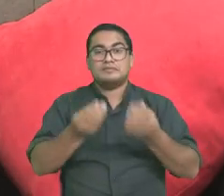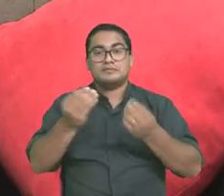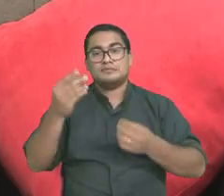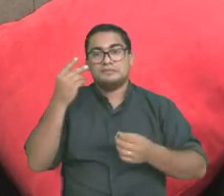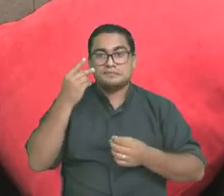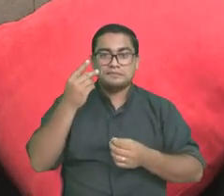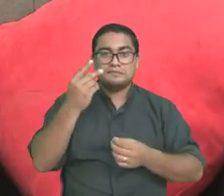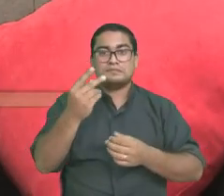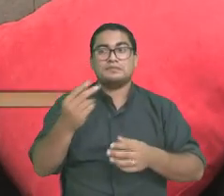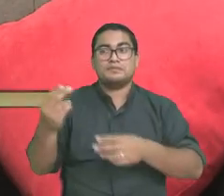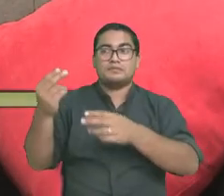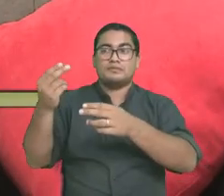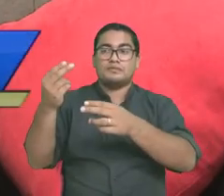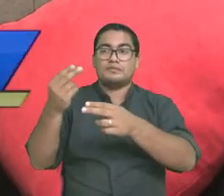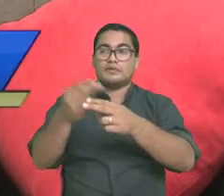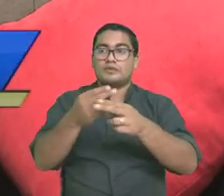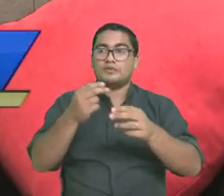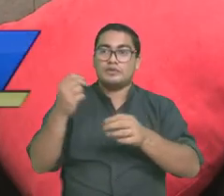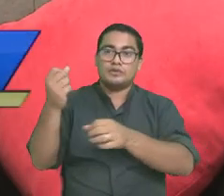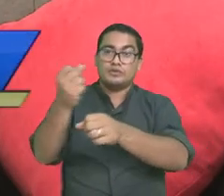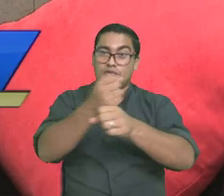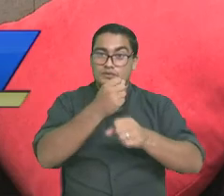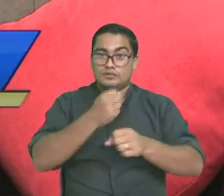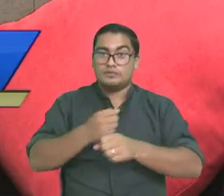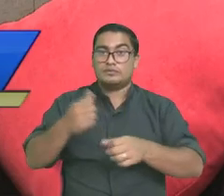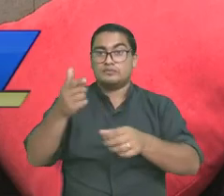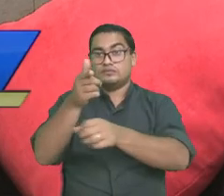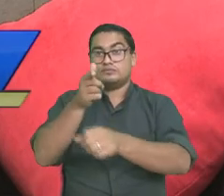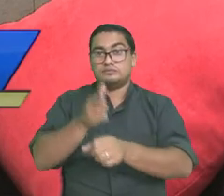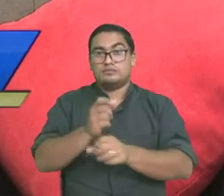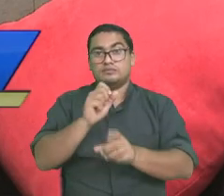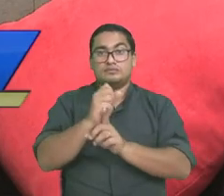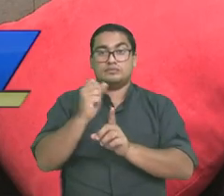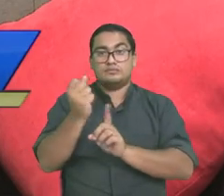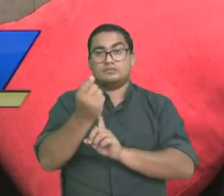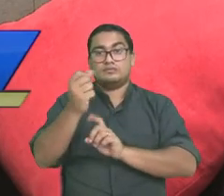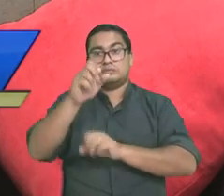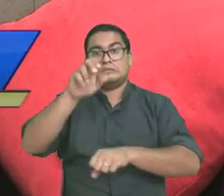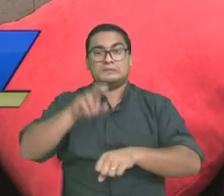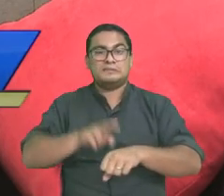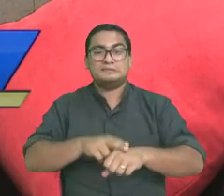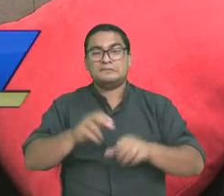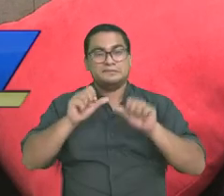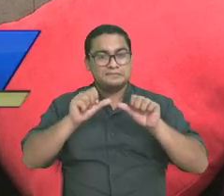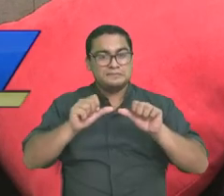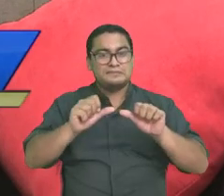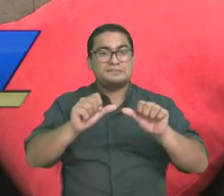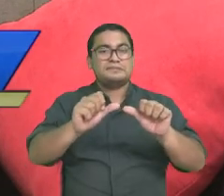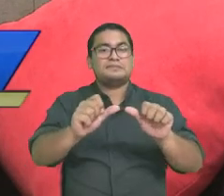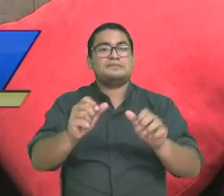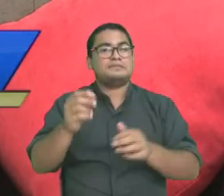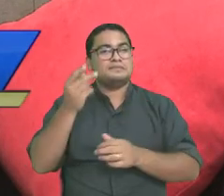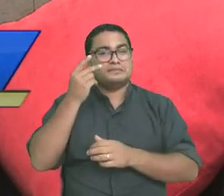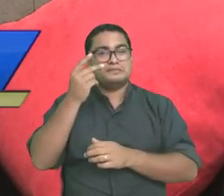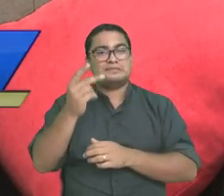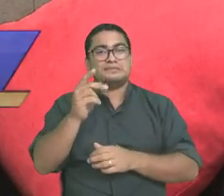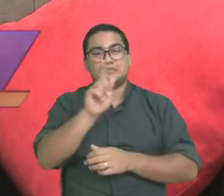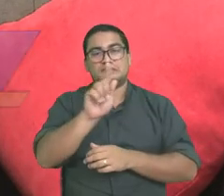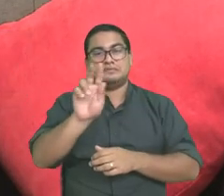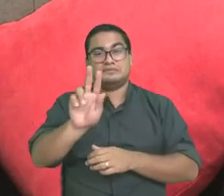acompañado. A nombre de todo el equipo que hace posible la transmisión de su programa desde el Parlamento, le invitamos a que se quede en fiel sintonía del canal